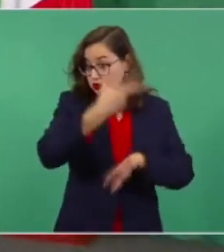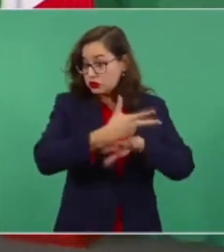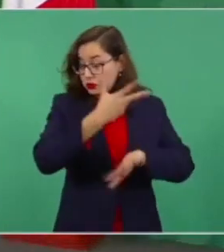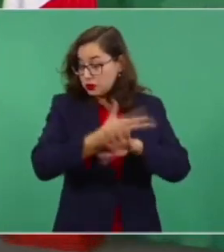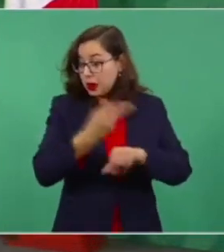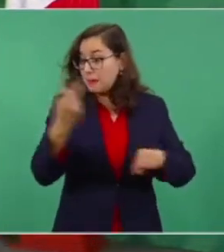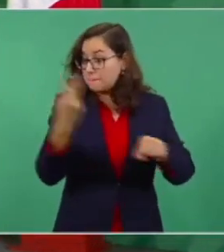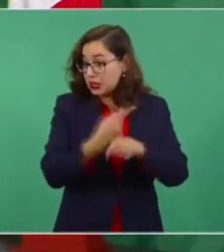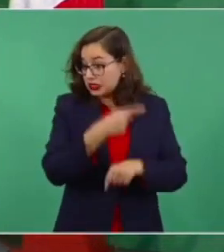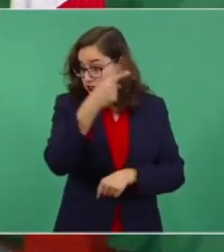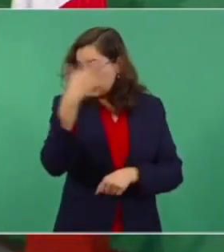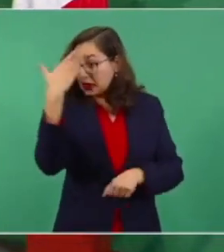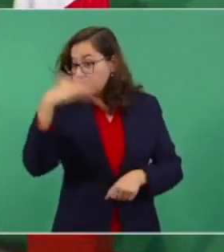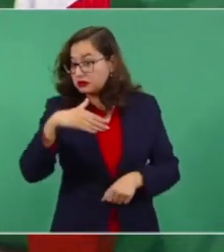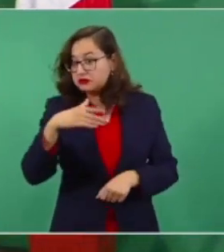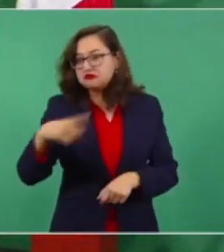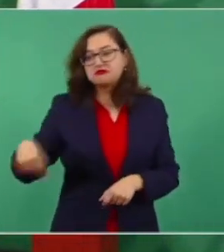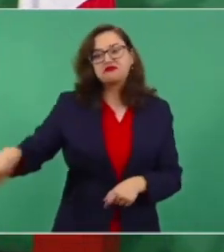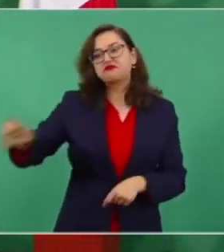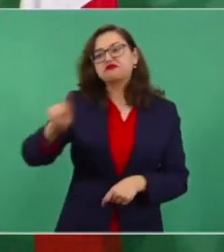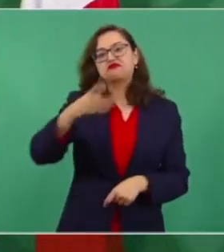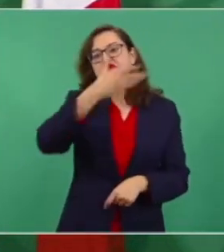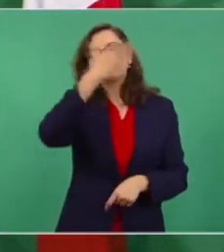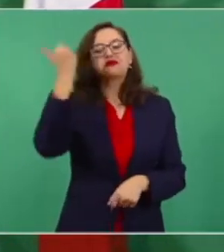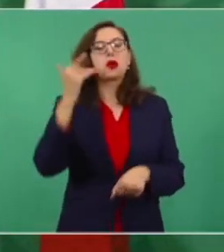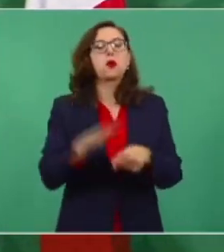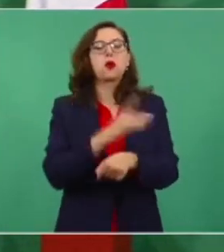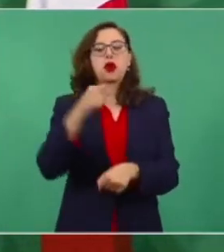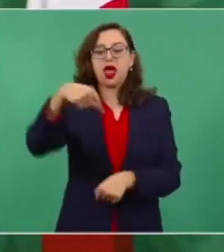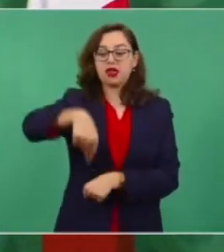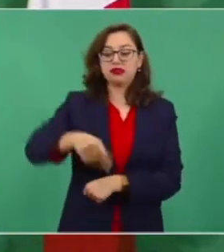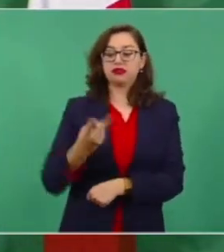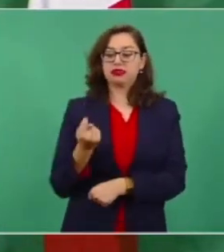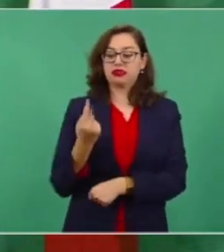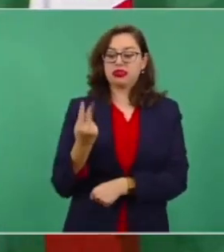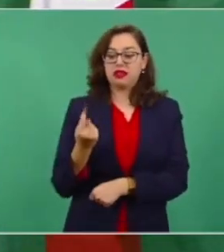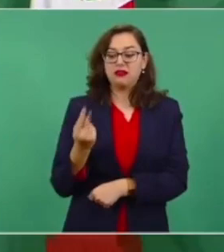como aquí no se difunde esto, no sale en la televisión,